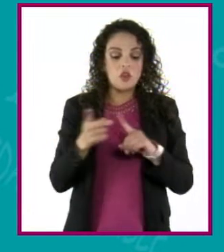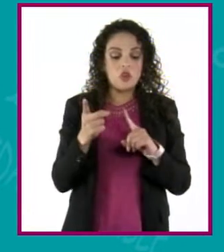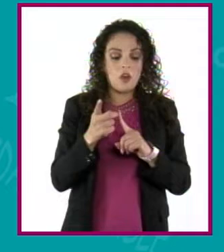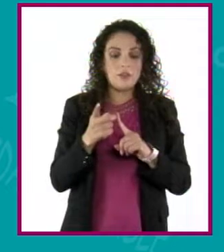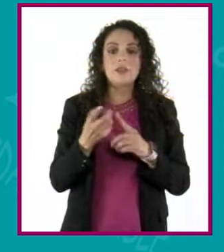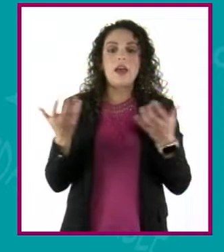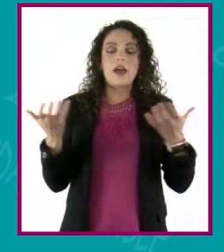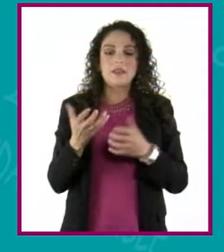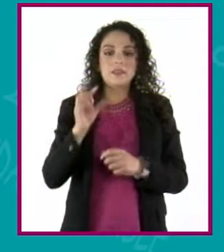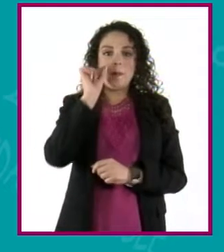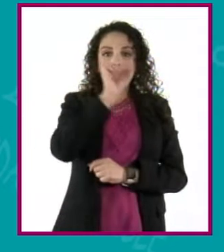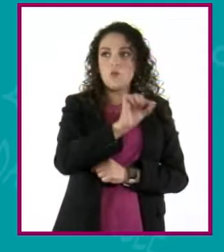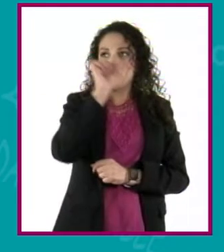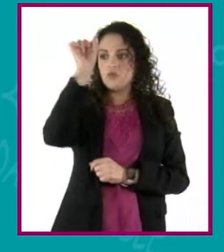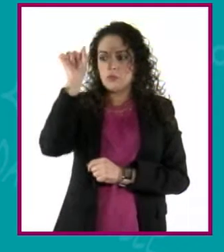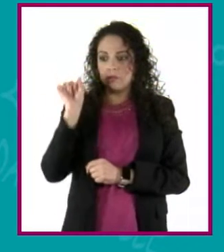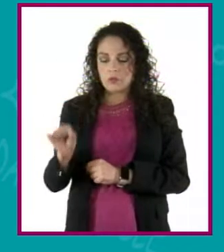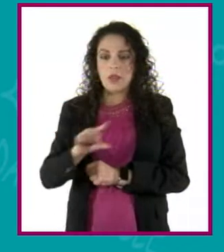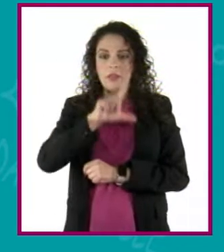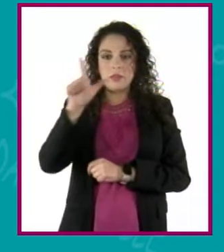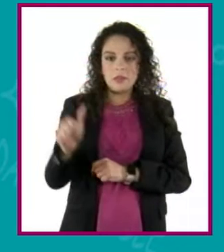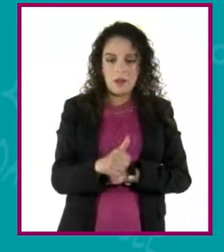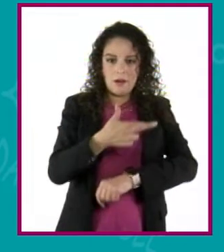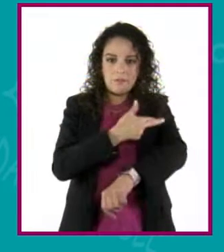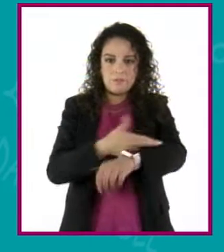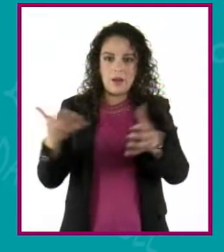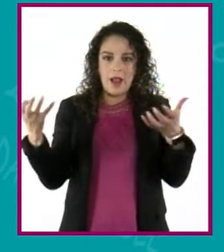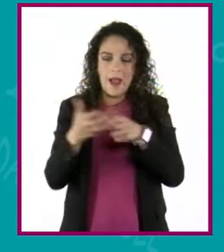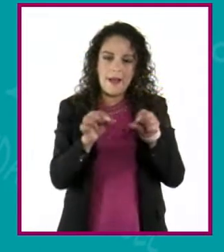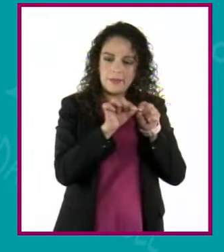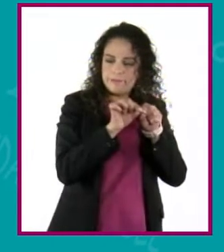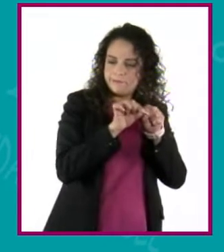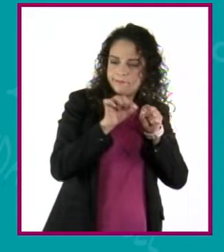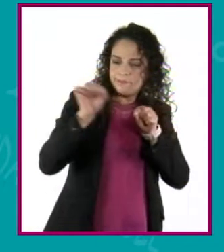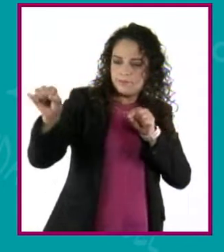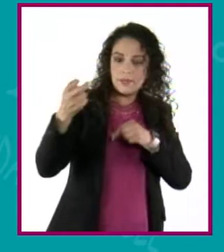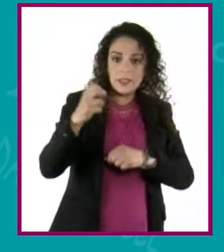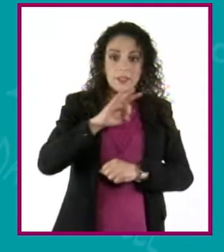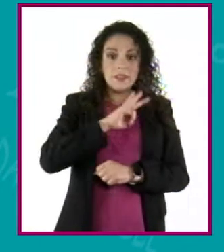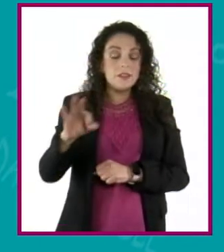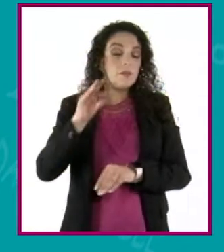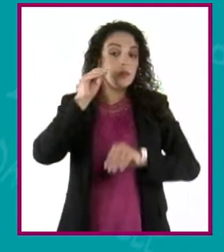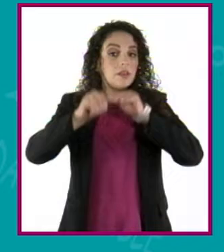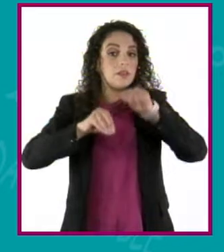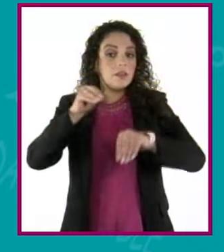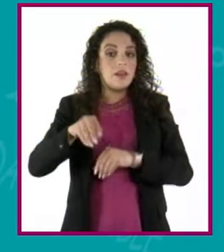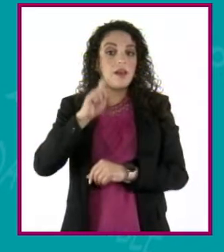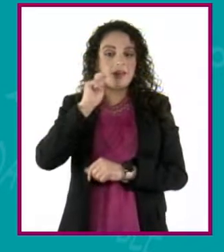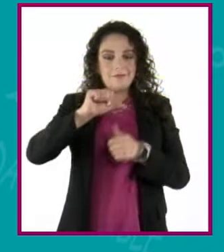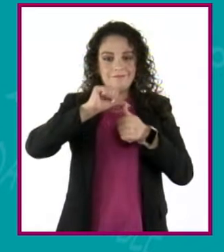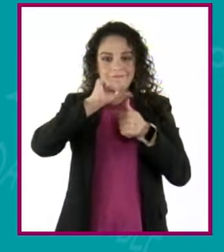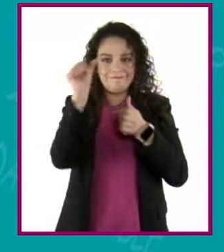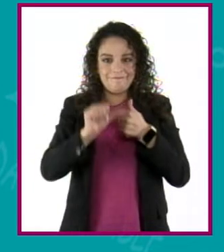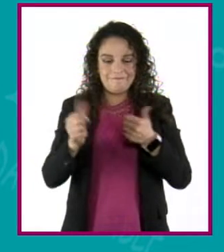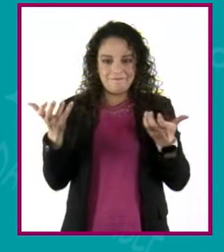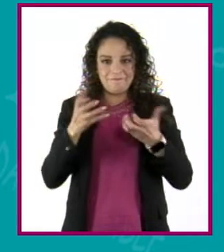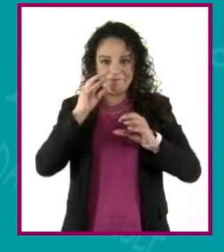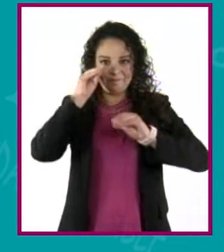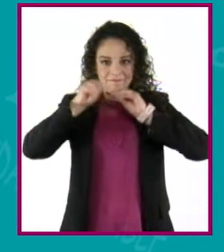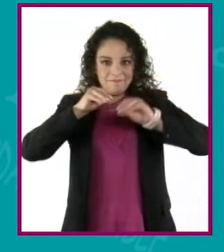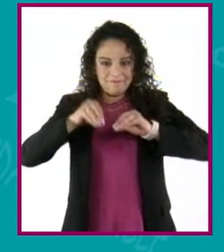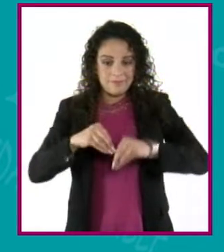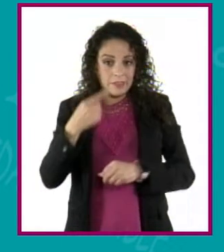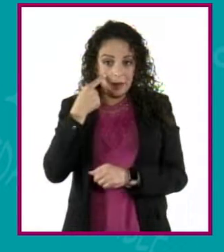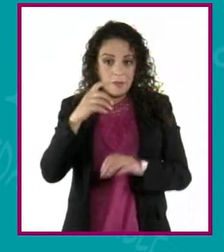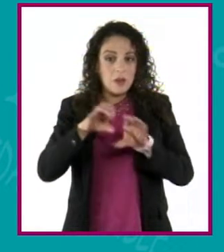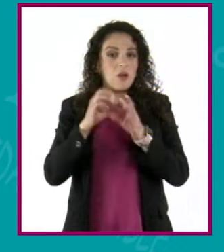trazarán las líneas que conducen a estos. Este esquema nos permitirá dibujar en él los elementos de nuestra obra maestra. Dibujaremos de esta